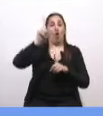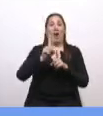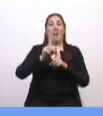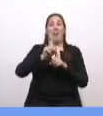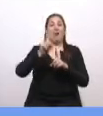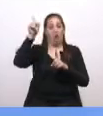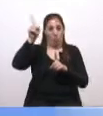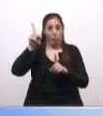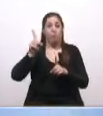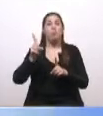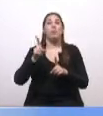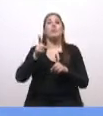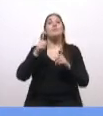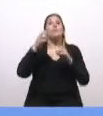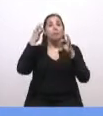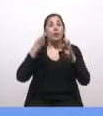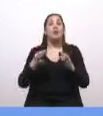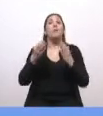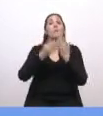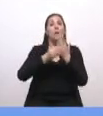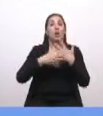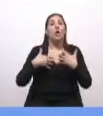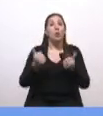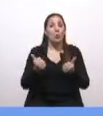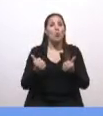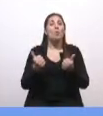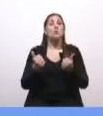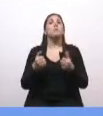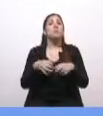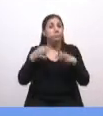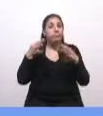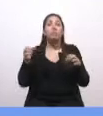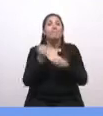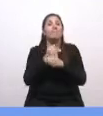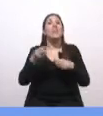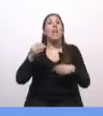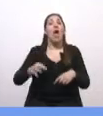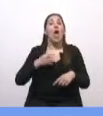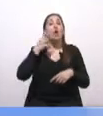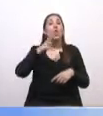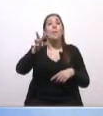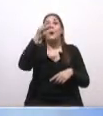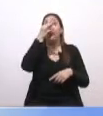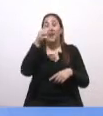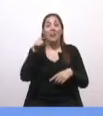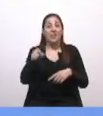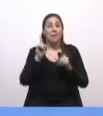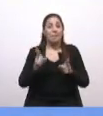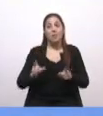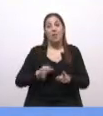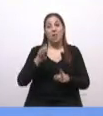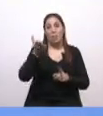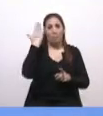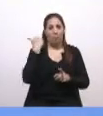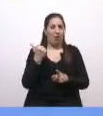el boletín integrado de vigilancia del ministerio de salud concluye que el año 2020 se registró en este año el año pasado